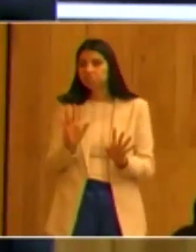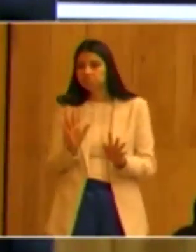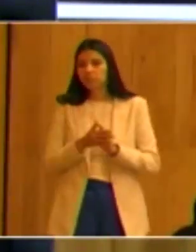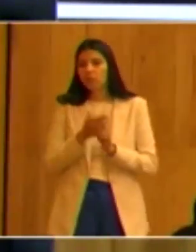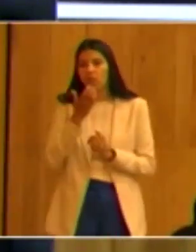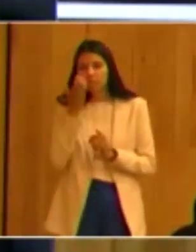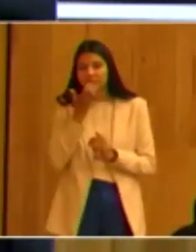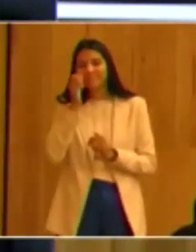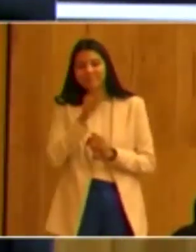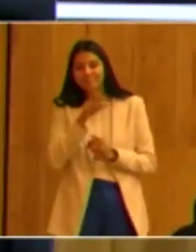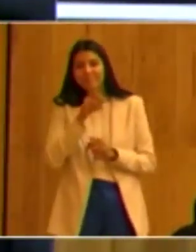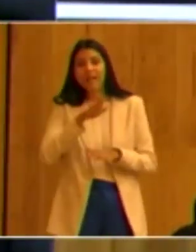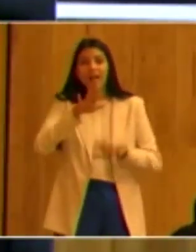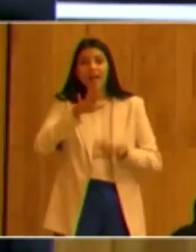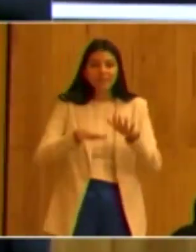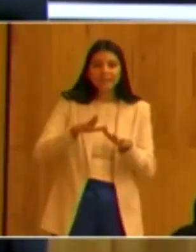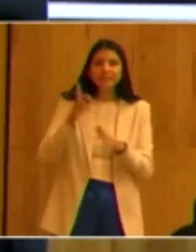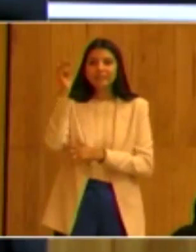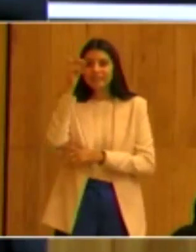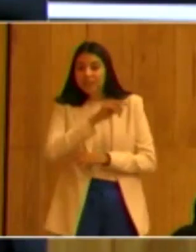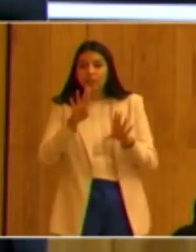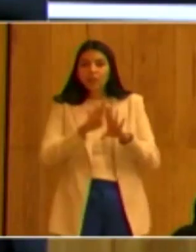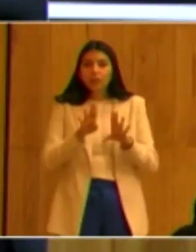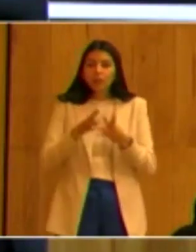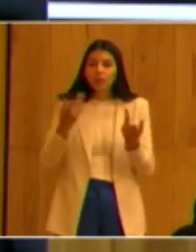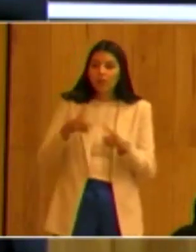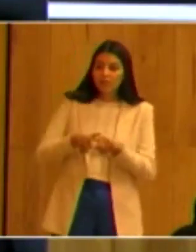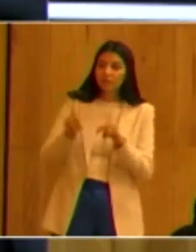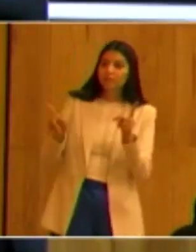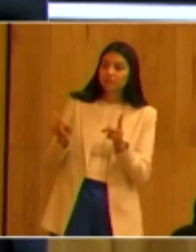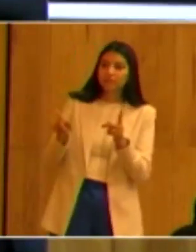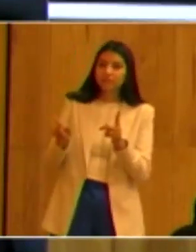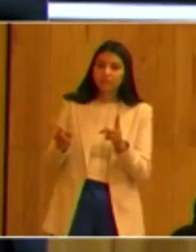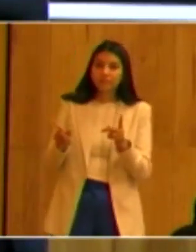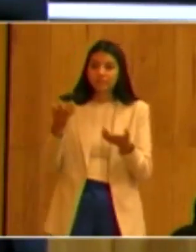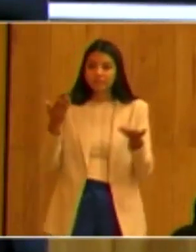a veces es muy difícil distinguirlos y